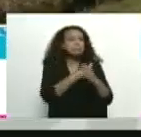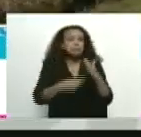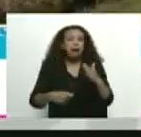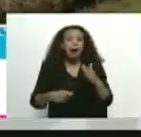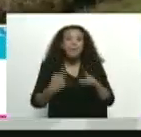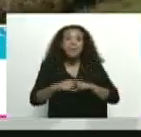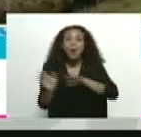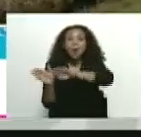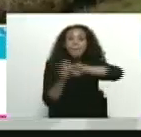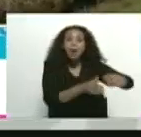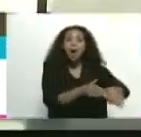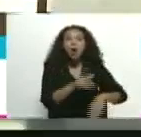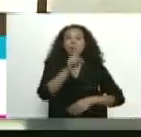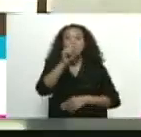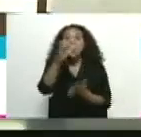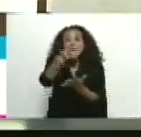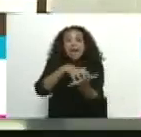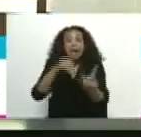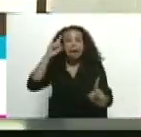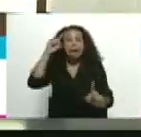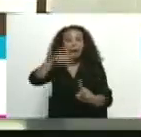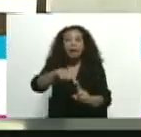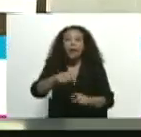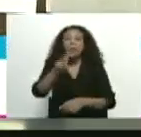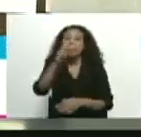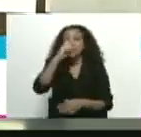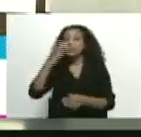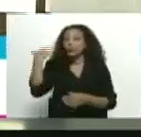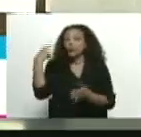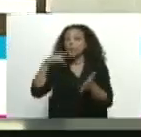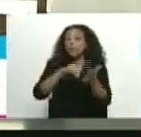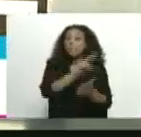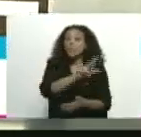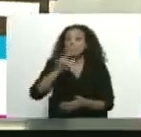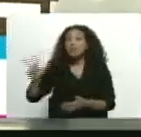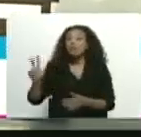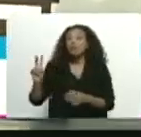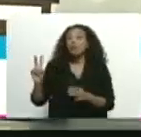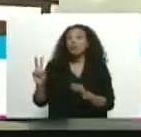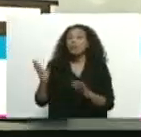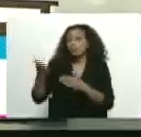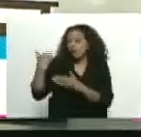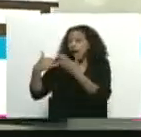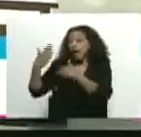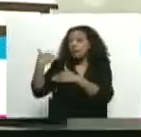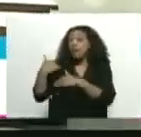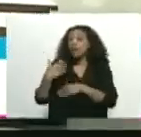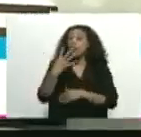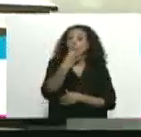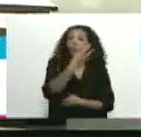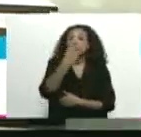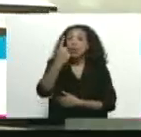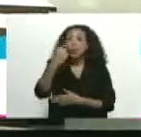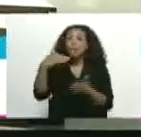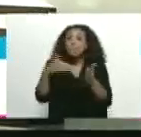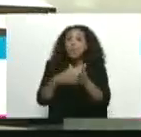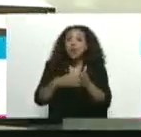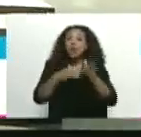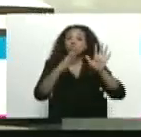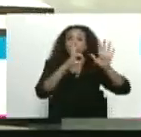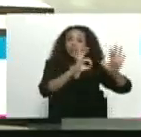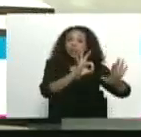alcanzado un récord de siembra pasado, el 2022, del ciclo norte-verano, de